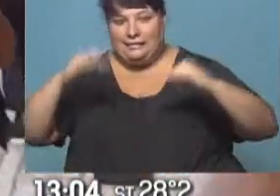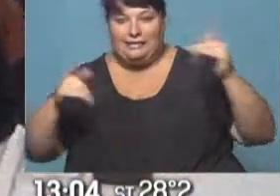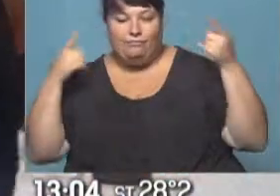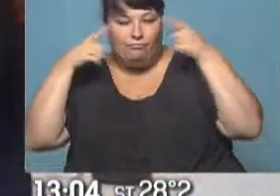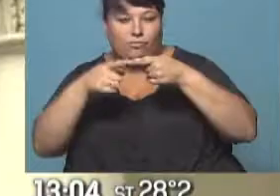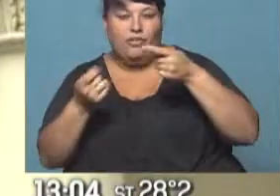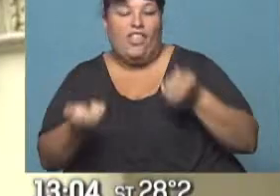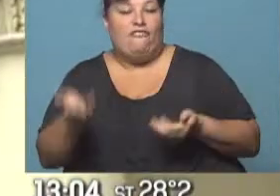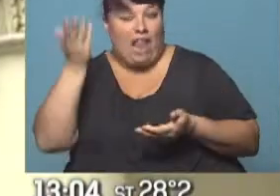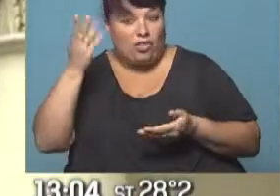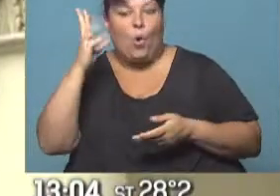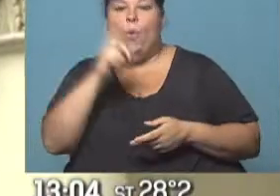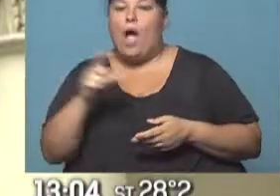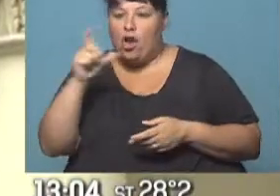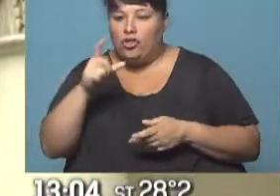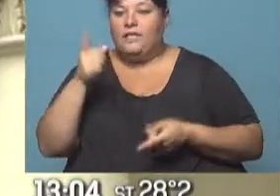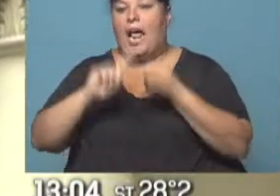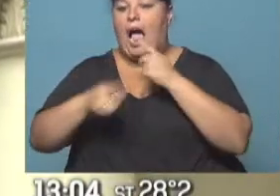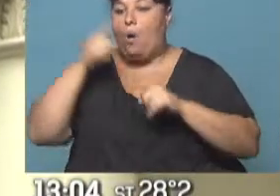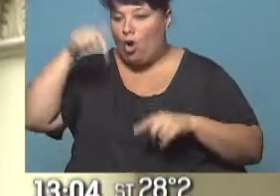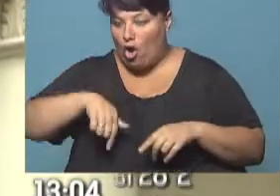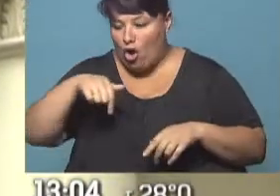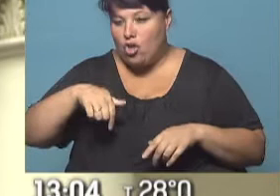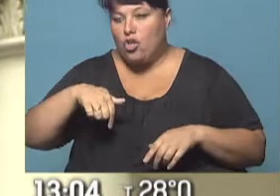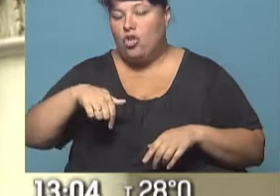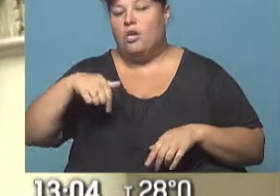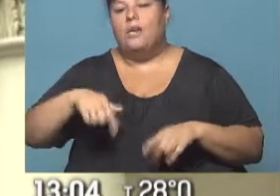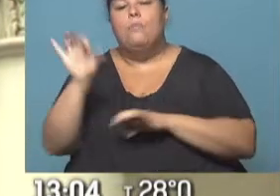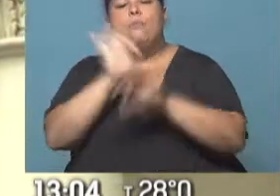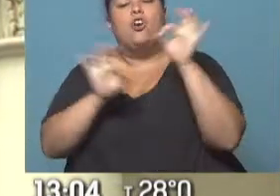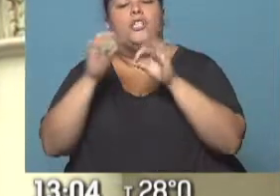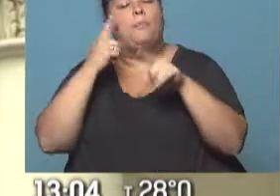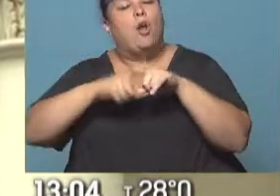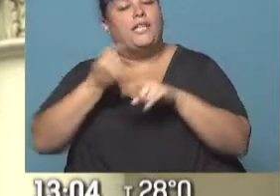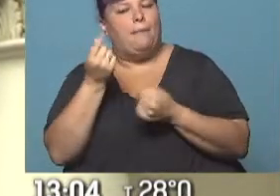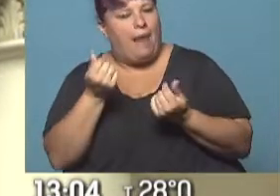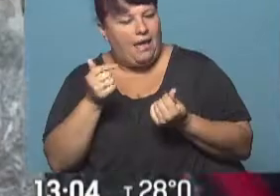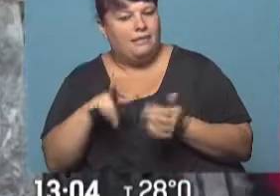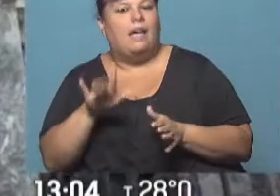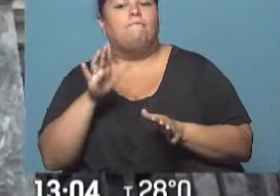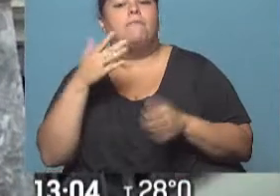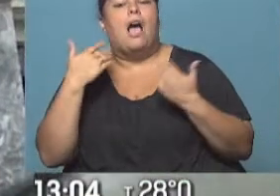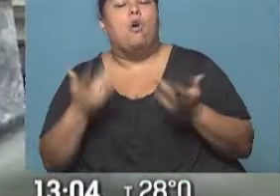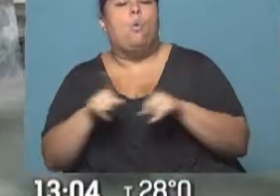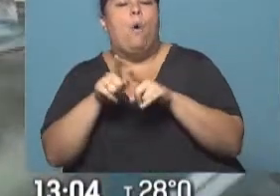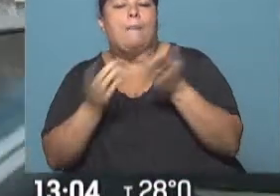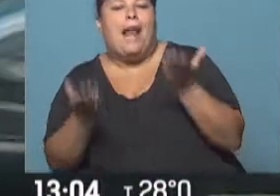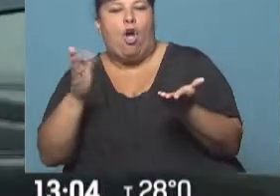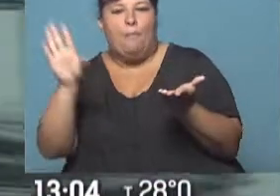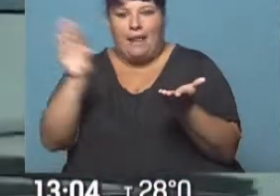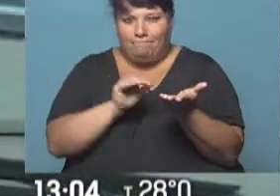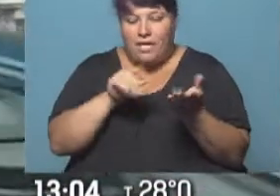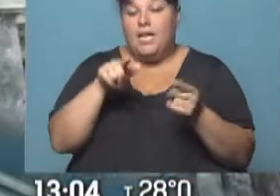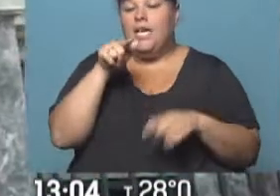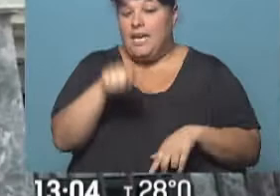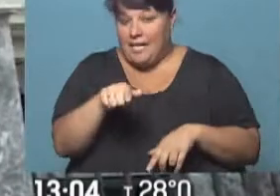de inflación, el Banco Central va a definir hoy esta tasa de política monetaria utilizada como referencia.